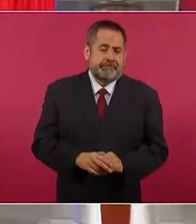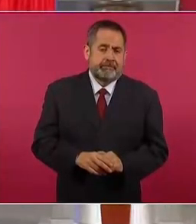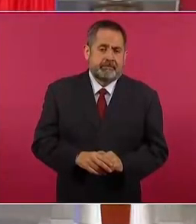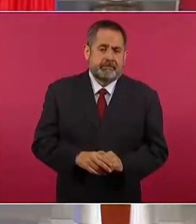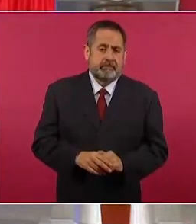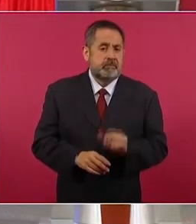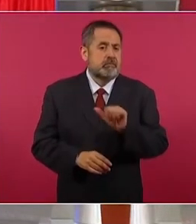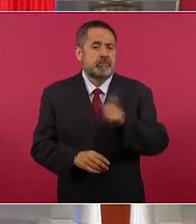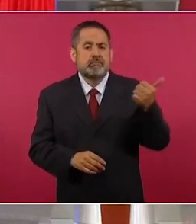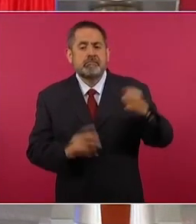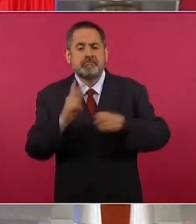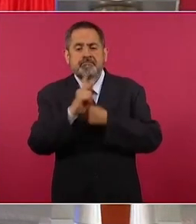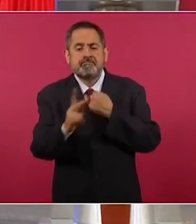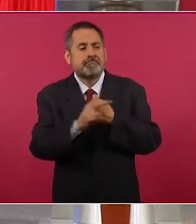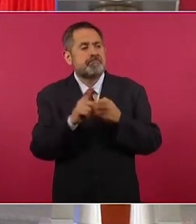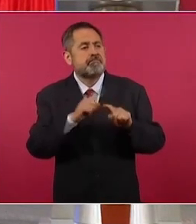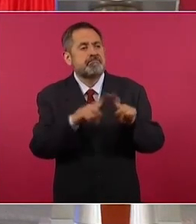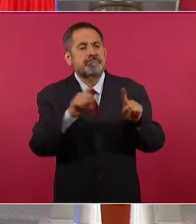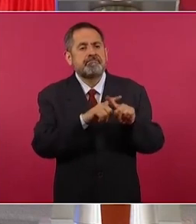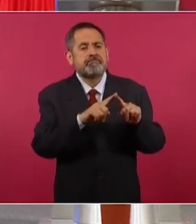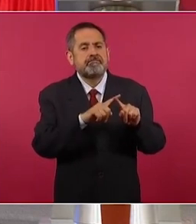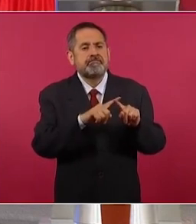Y miren todo lo demás.